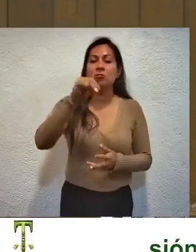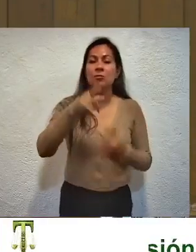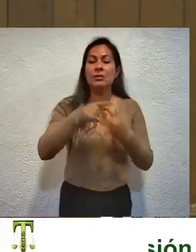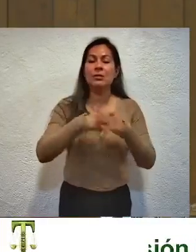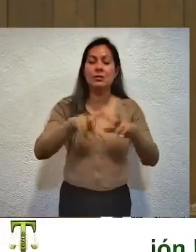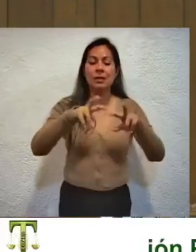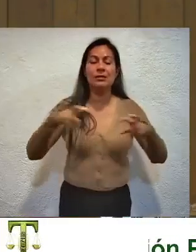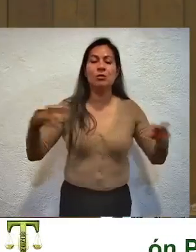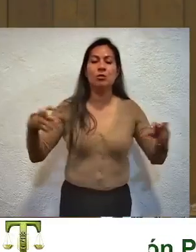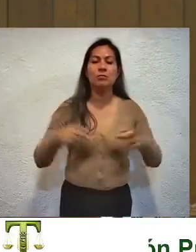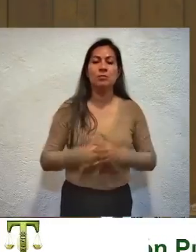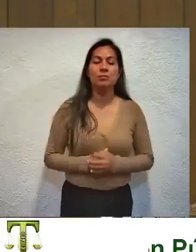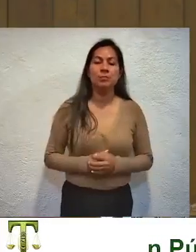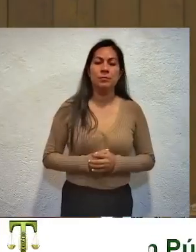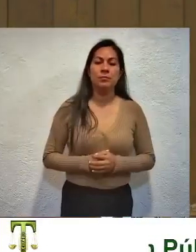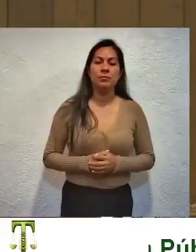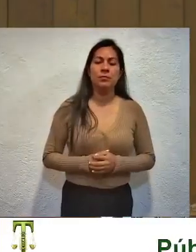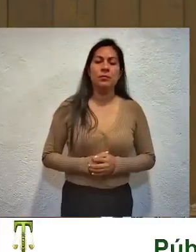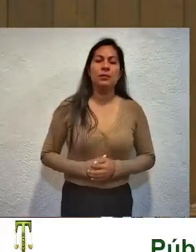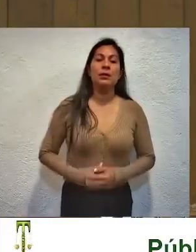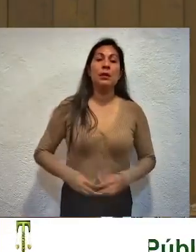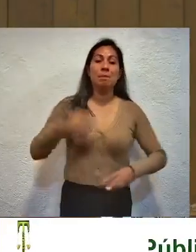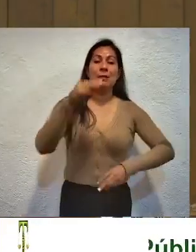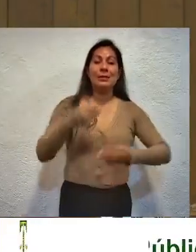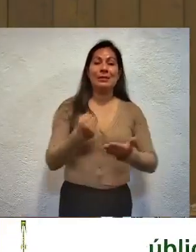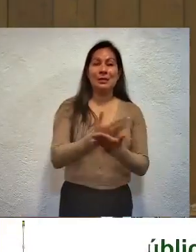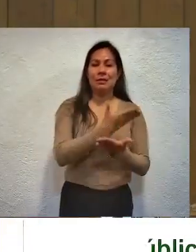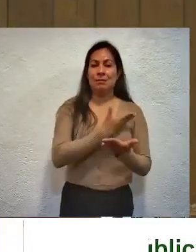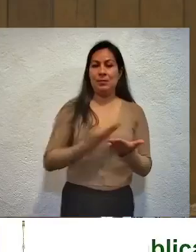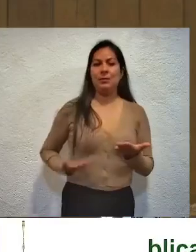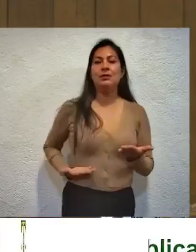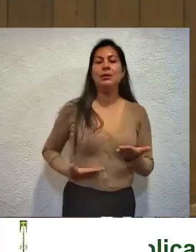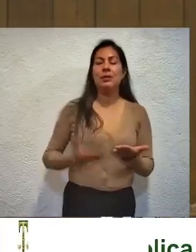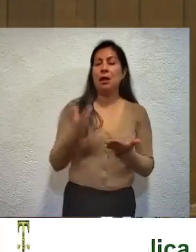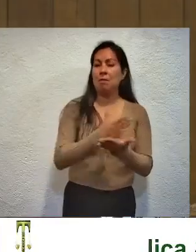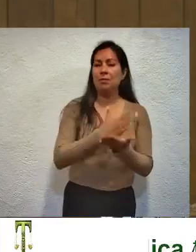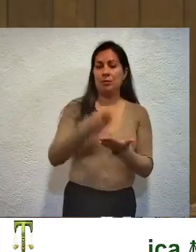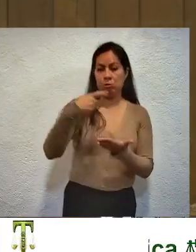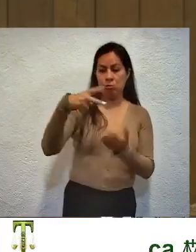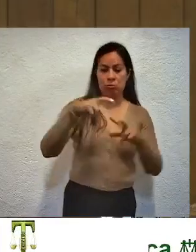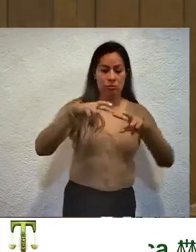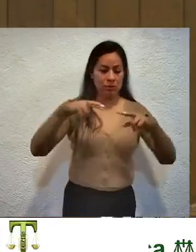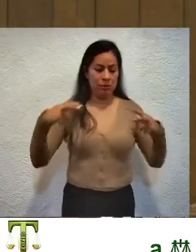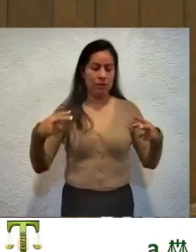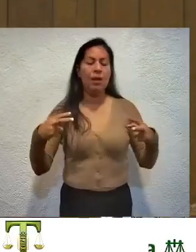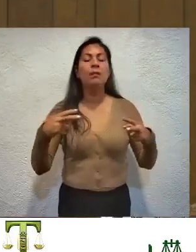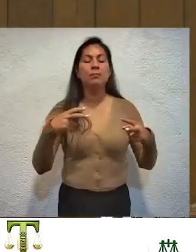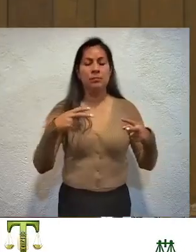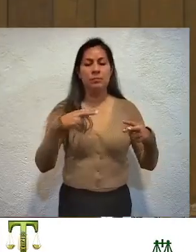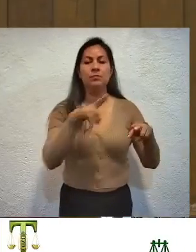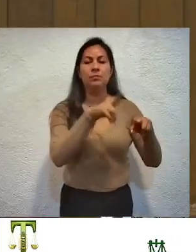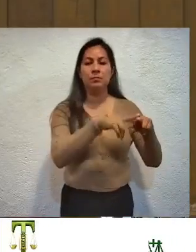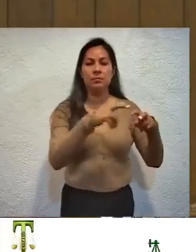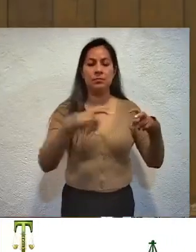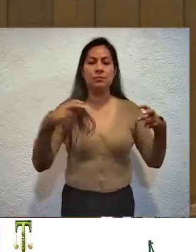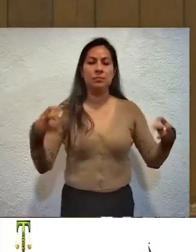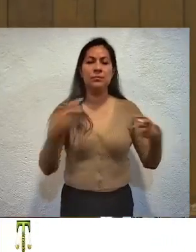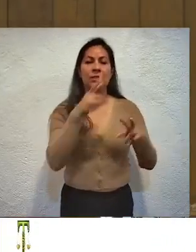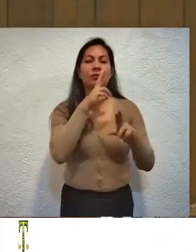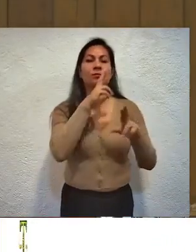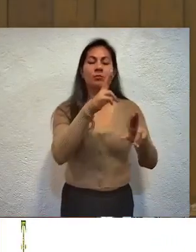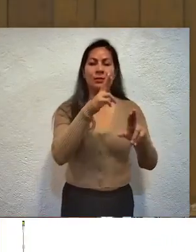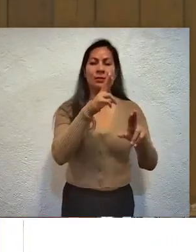para sesionar válidamente. Magistrada Presidenta, hago constar que además de usted, se encuentran en esta sesión de